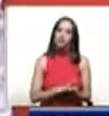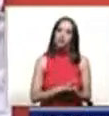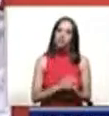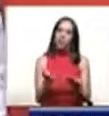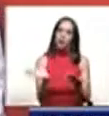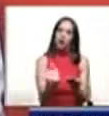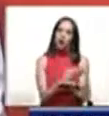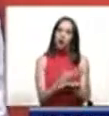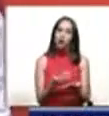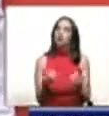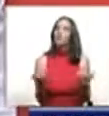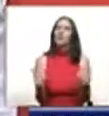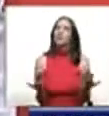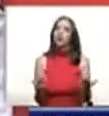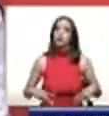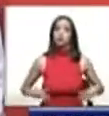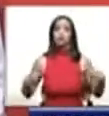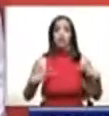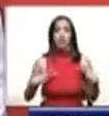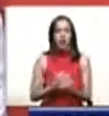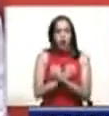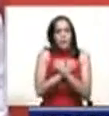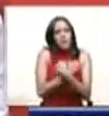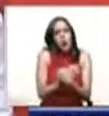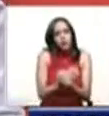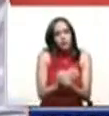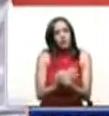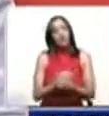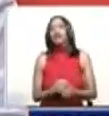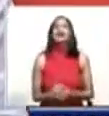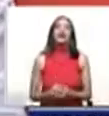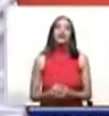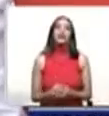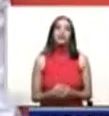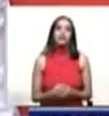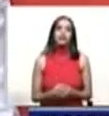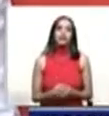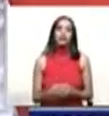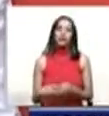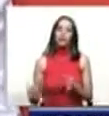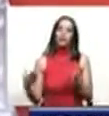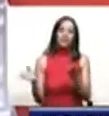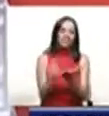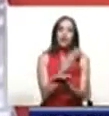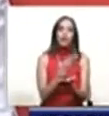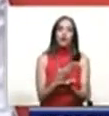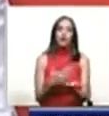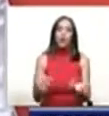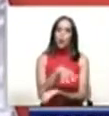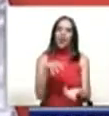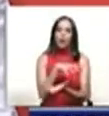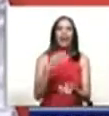con vida, la estamos derrotando con amor, estamos derrotando la adversidad. Eso estamos haciendo nosotros en este